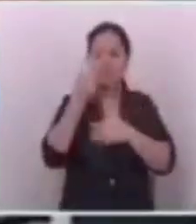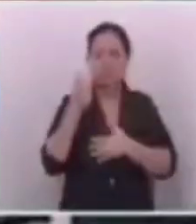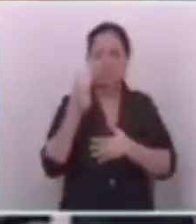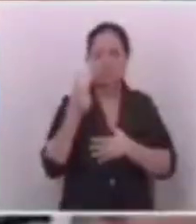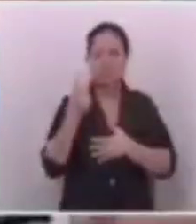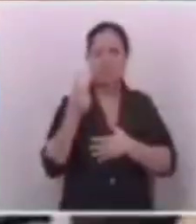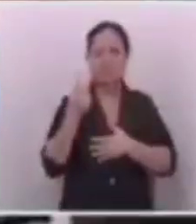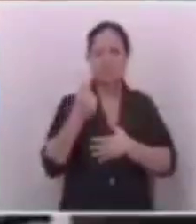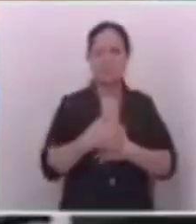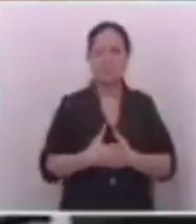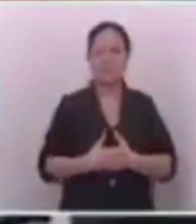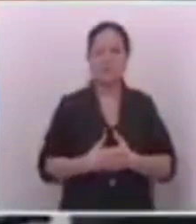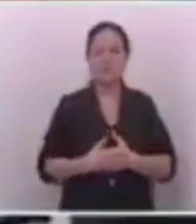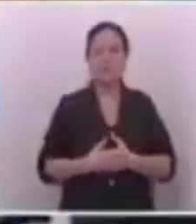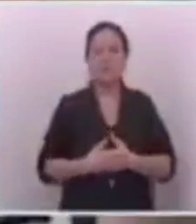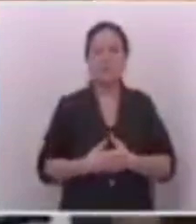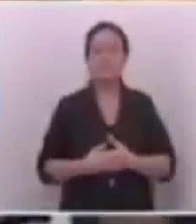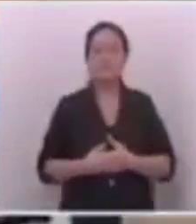dinero.